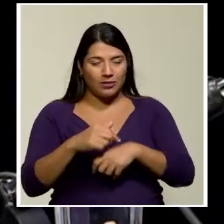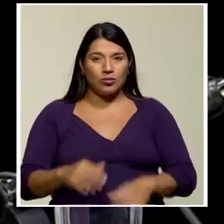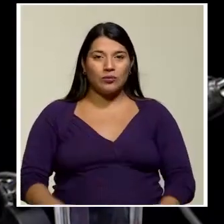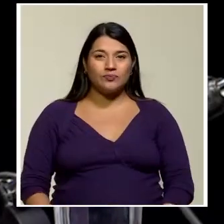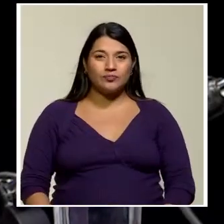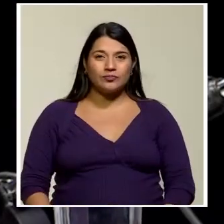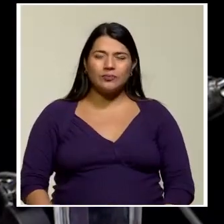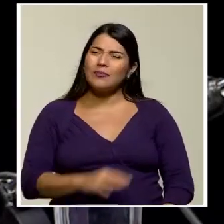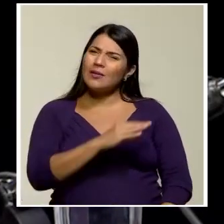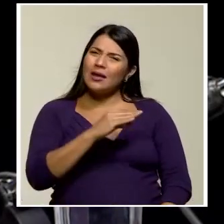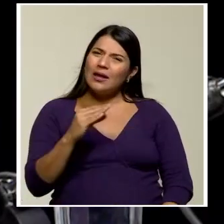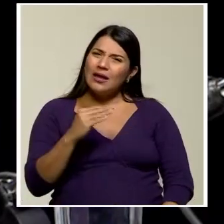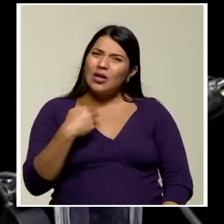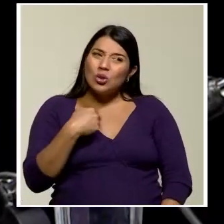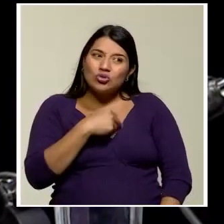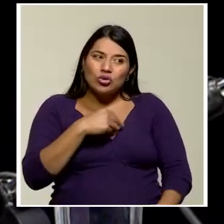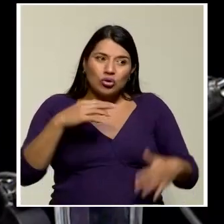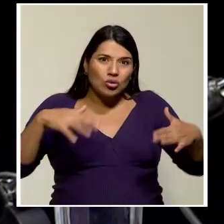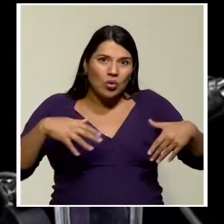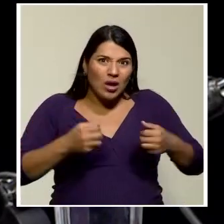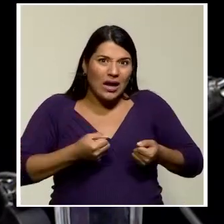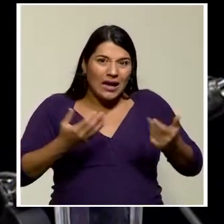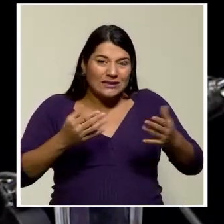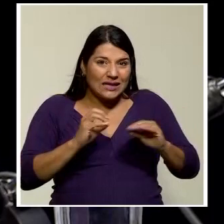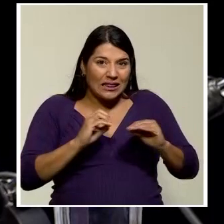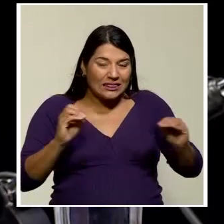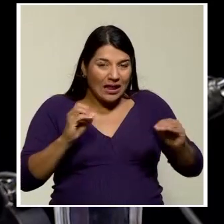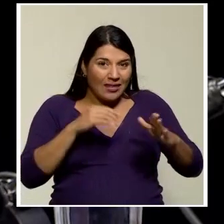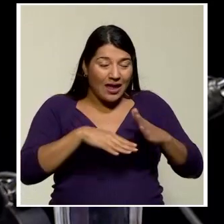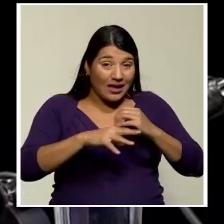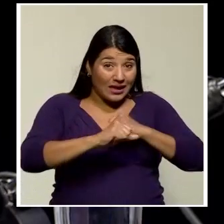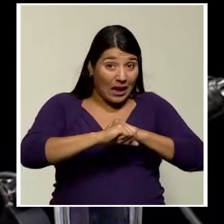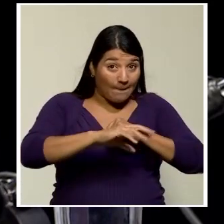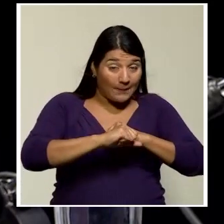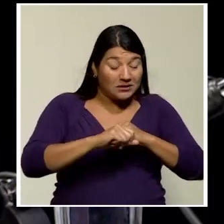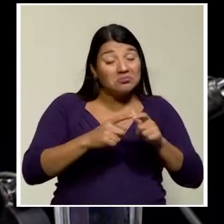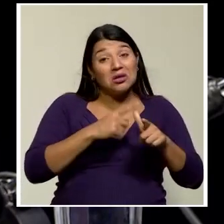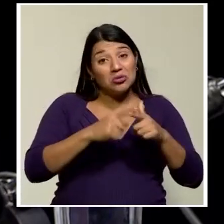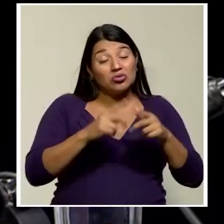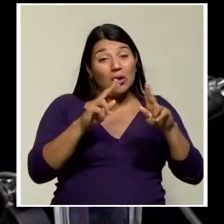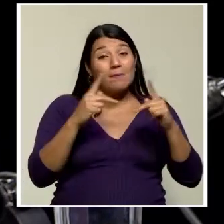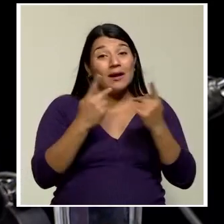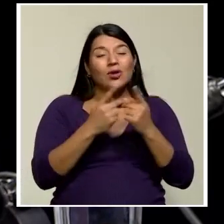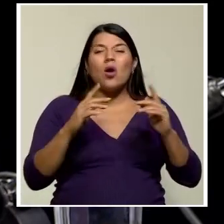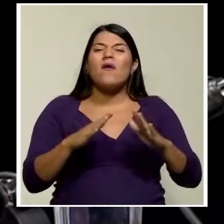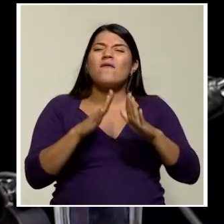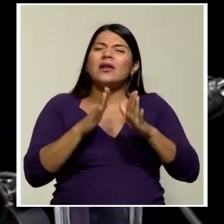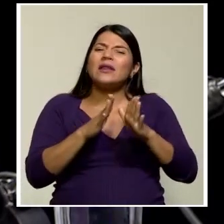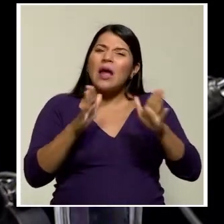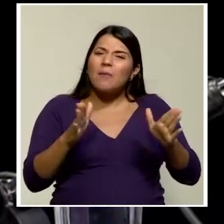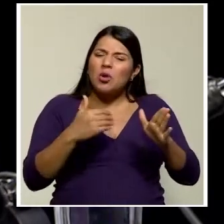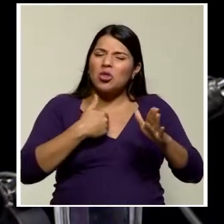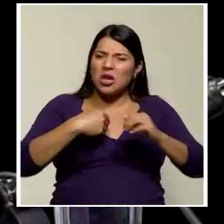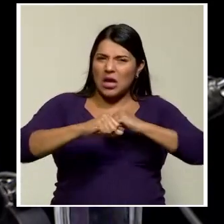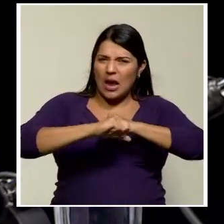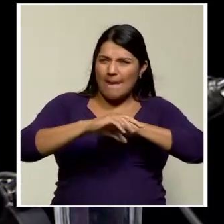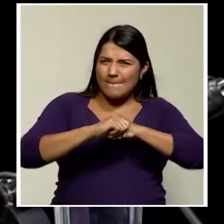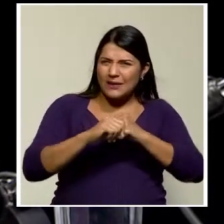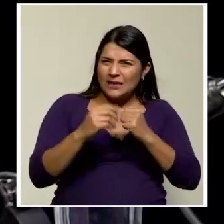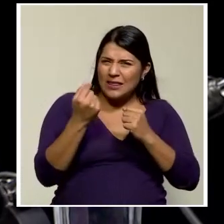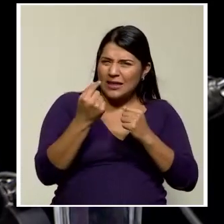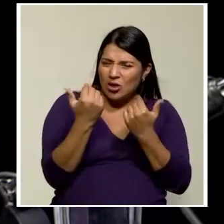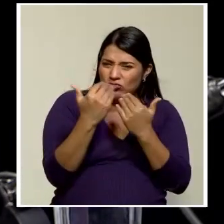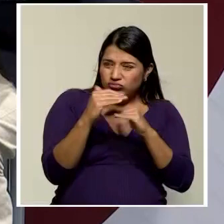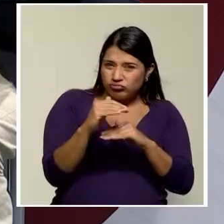Y prácticamente no hemos gastado ni un colón en esta campaña. Entonces el Frente Amplio hace campañas austeras, el Frente Amplio tiene